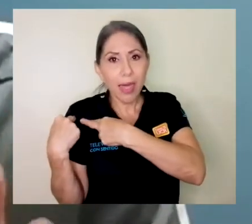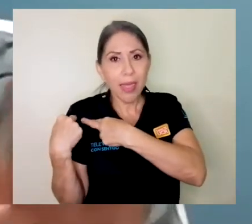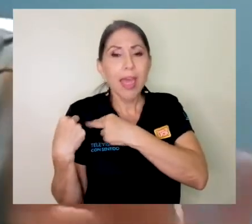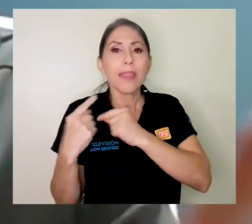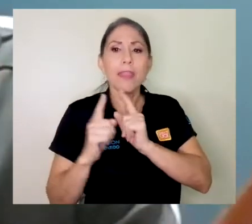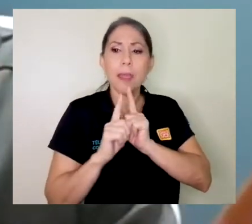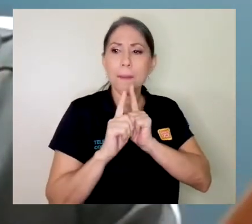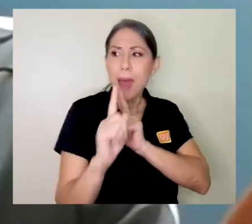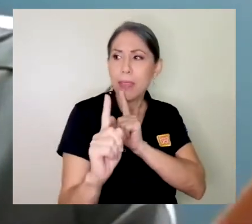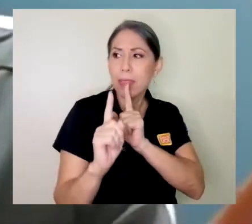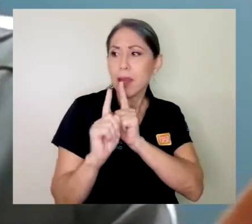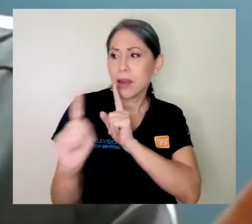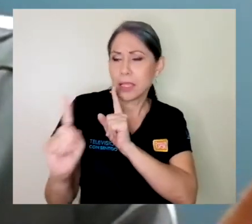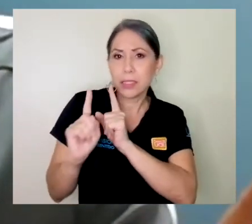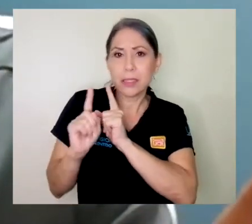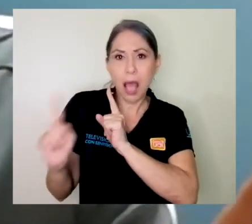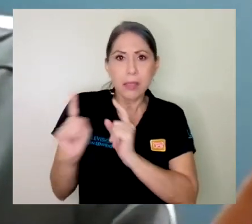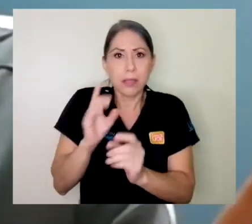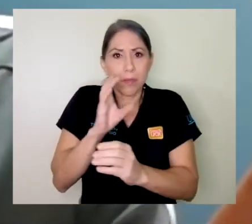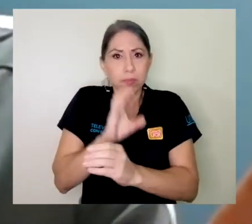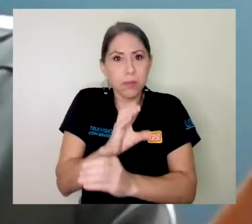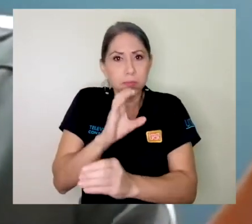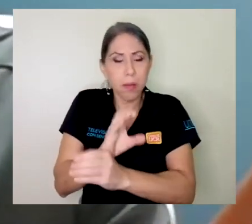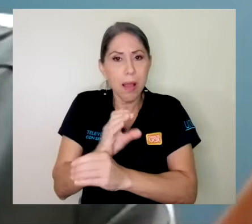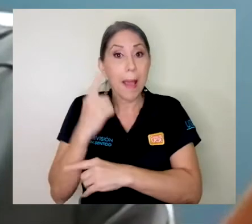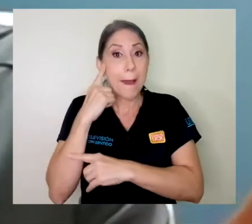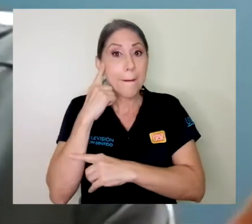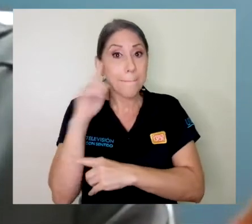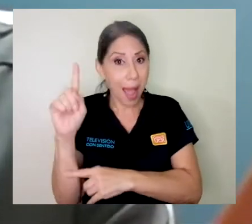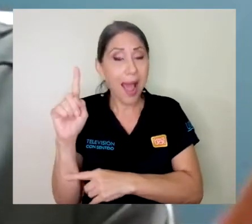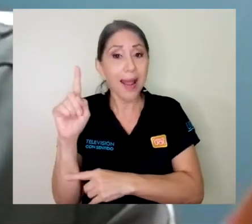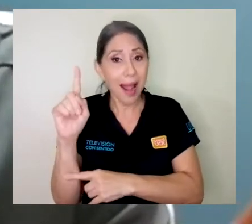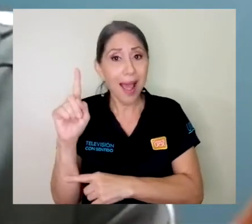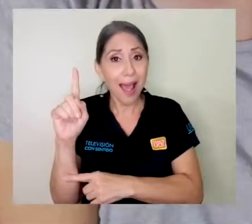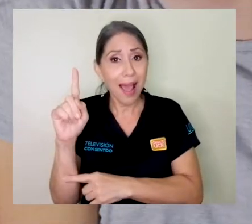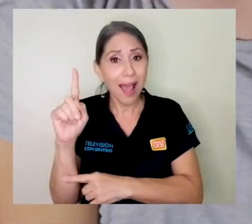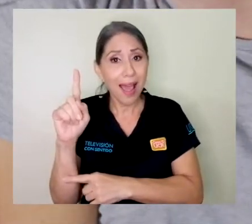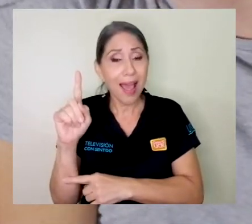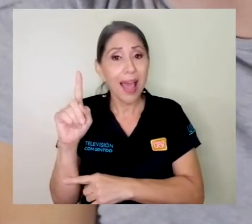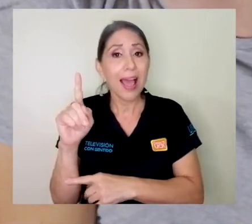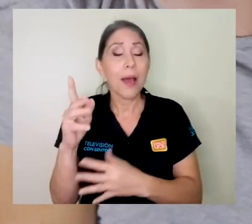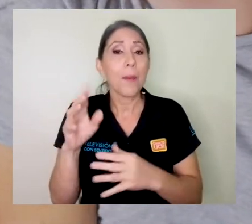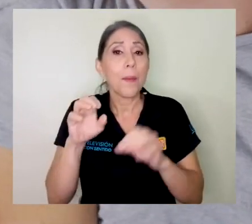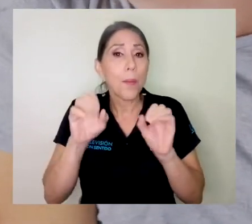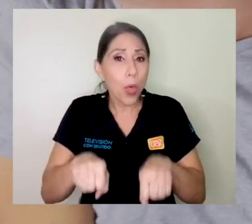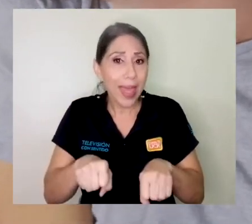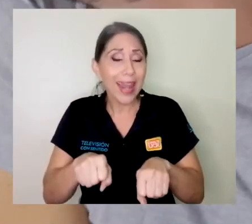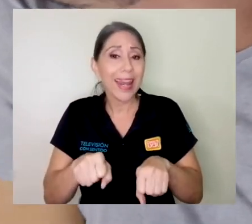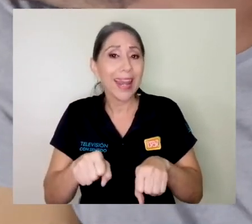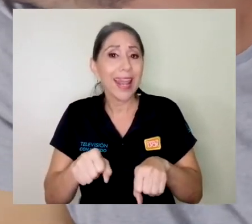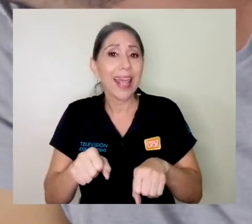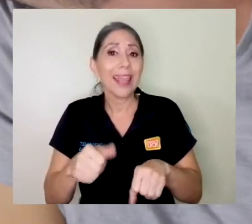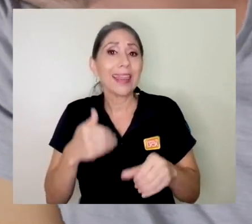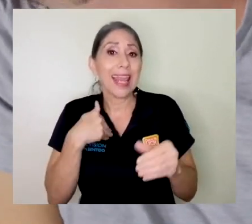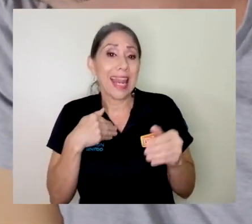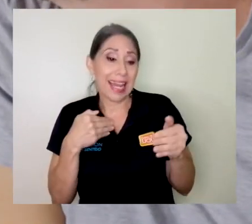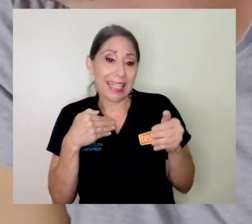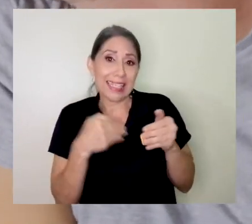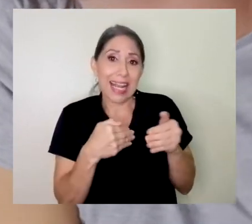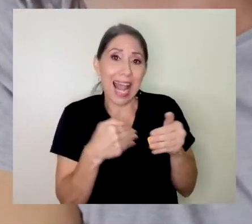de mantener distancia de las demás personas para mantener exactamente la cercanía con las